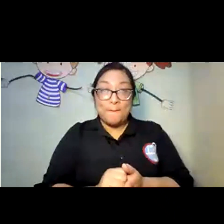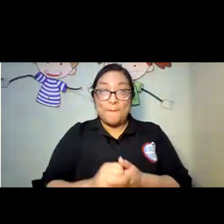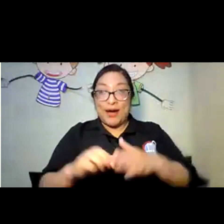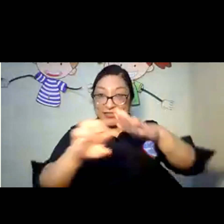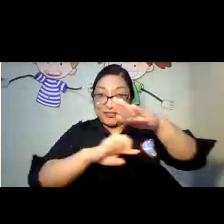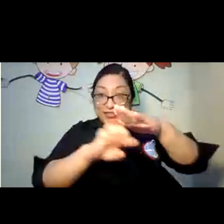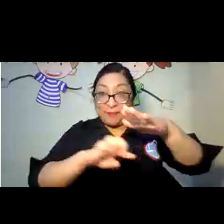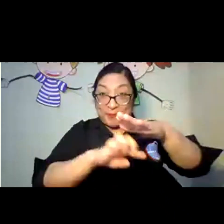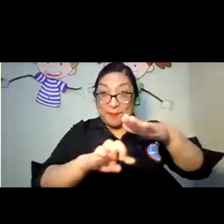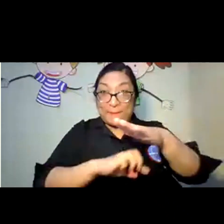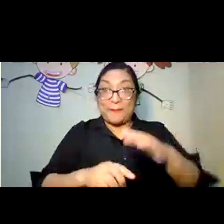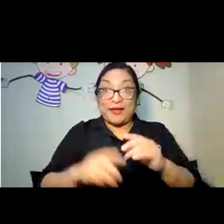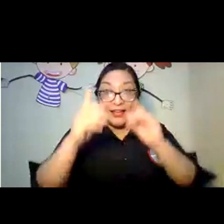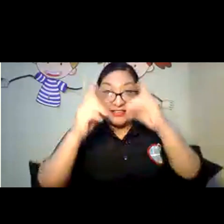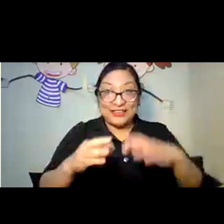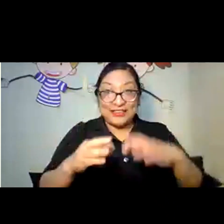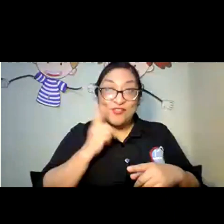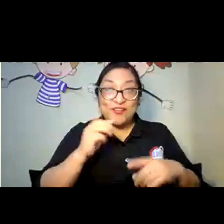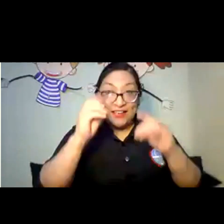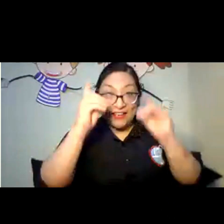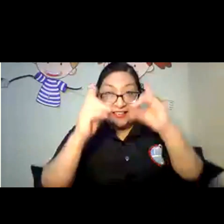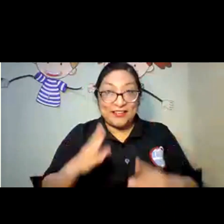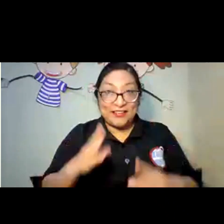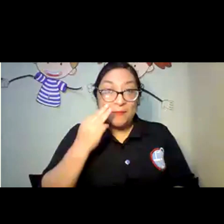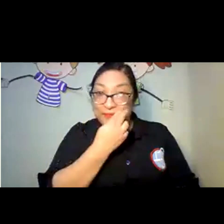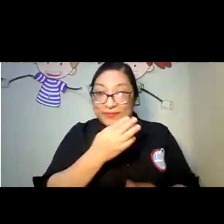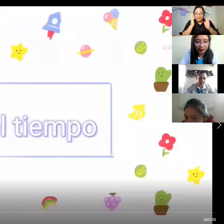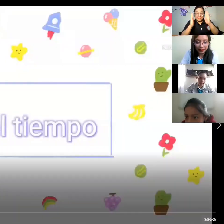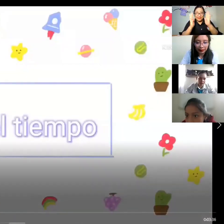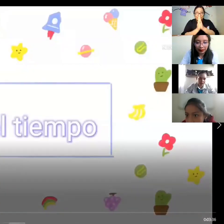que arrancamos. Atención, por favor.